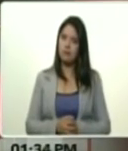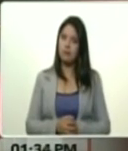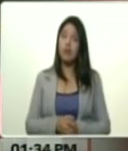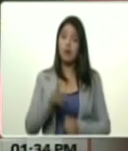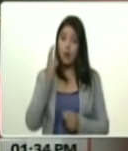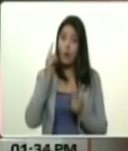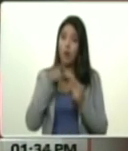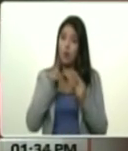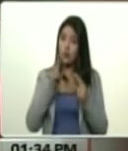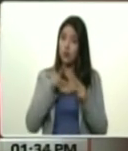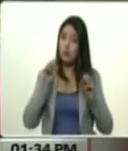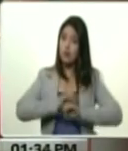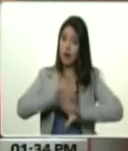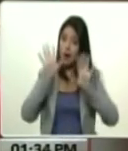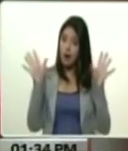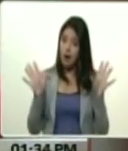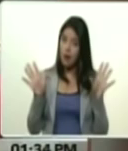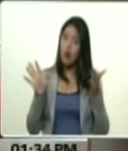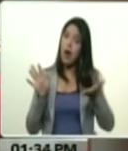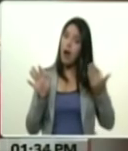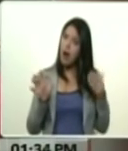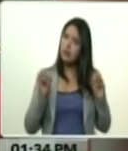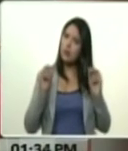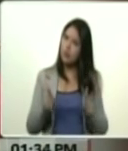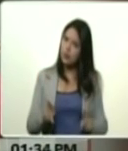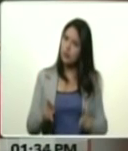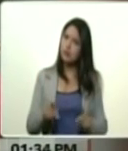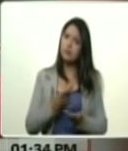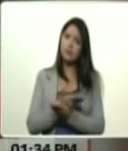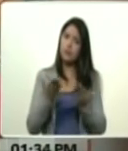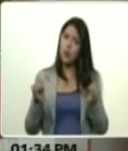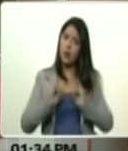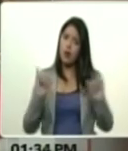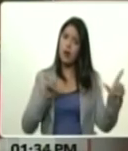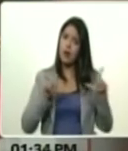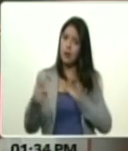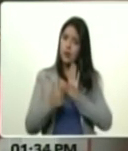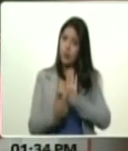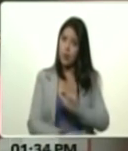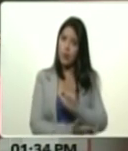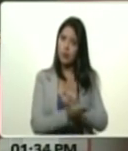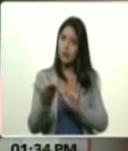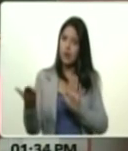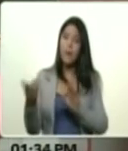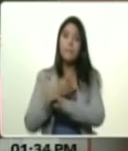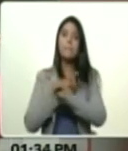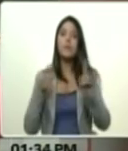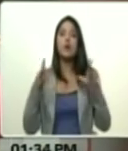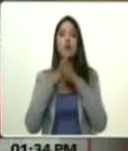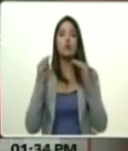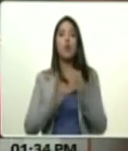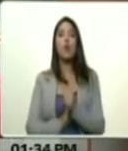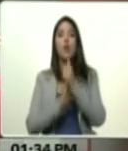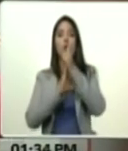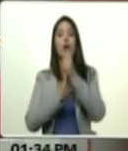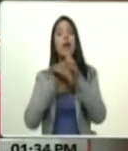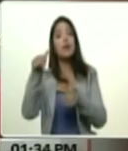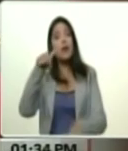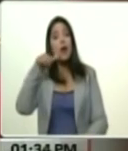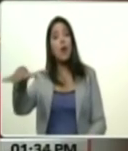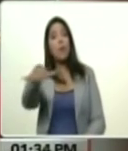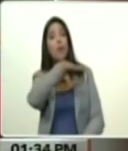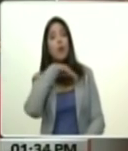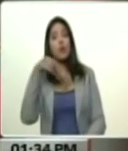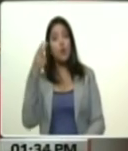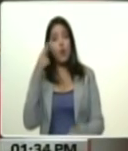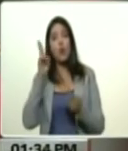conocedores de la materia, que en su oportunidad podrán ser demostradas, pero todos los dirigentes sabían, y en ese pueblo a voz